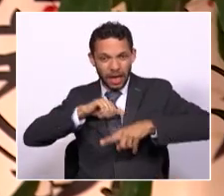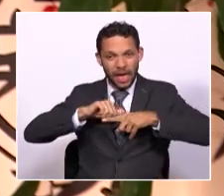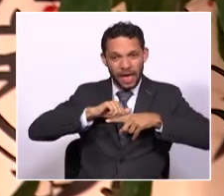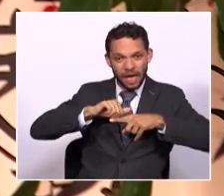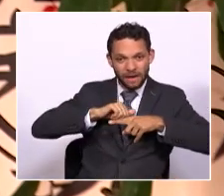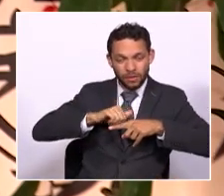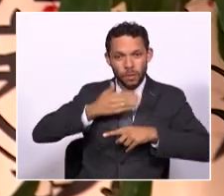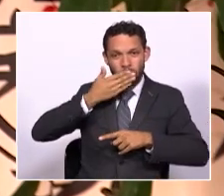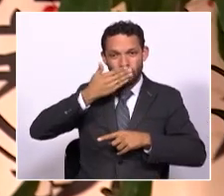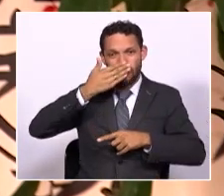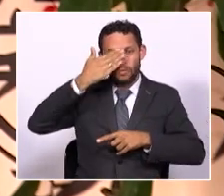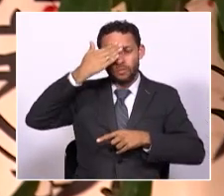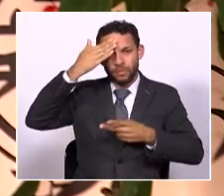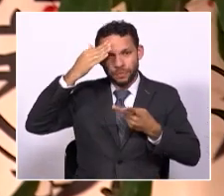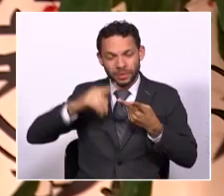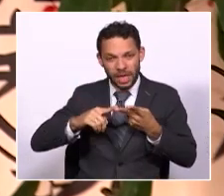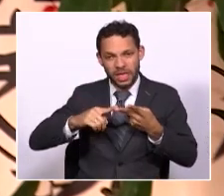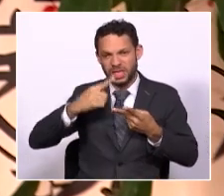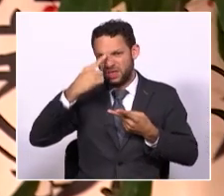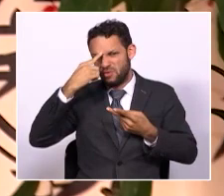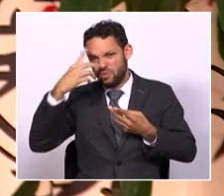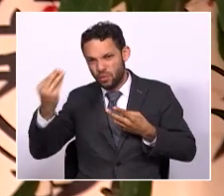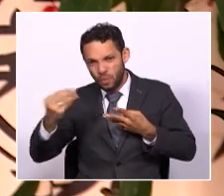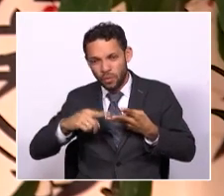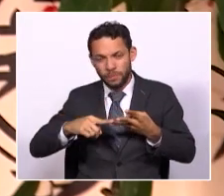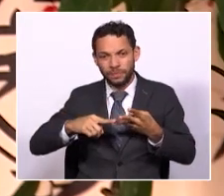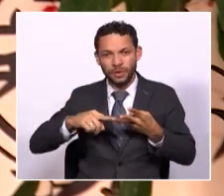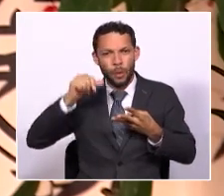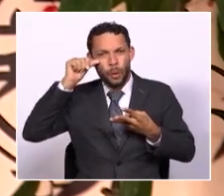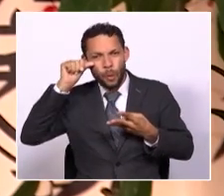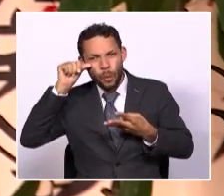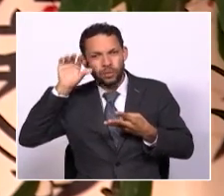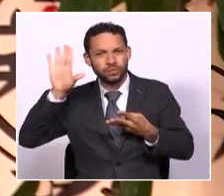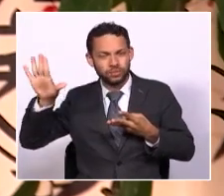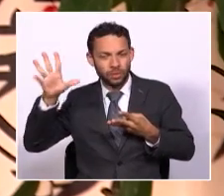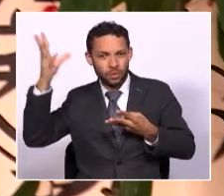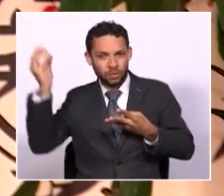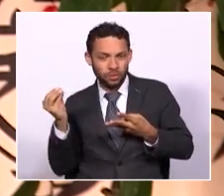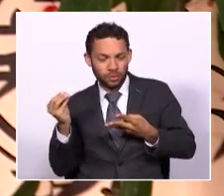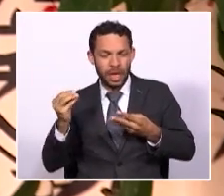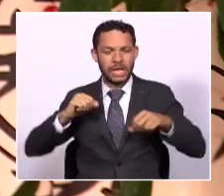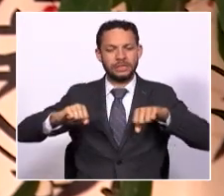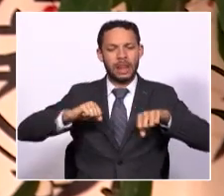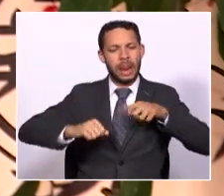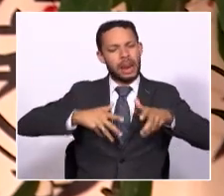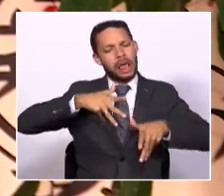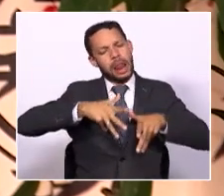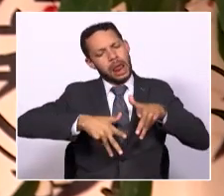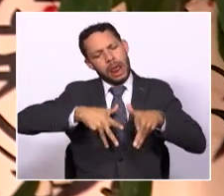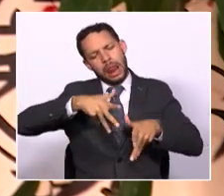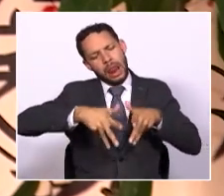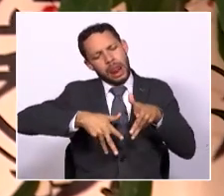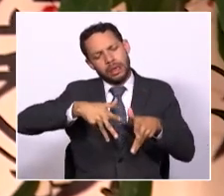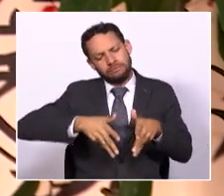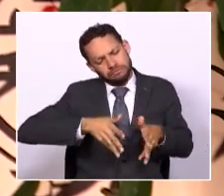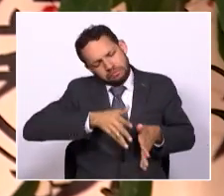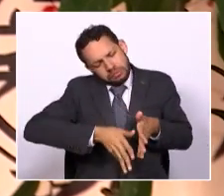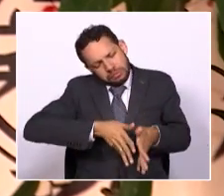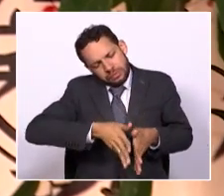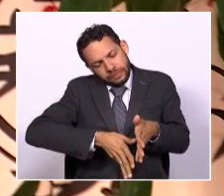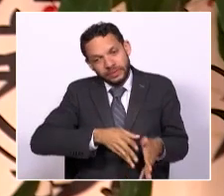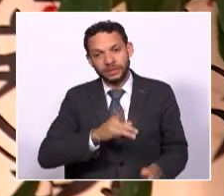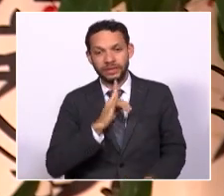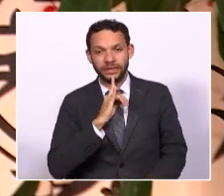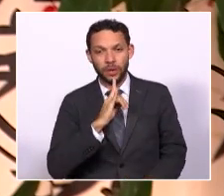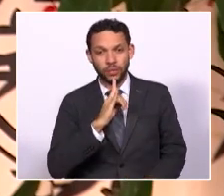hebreos, los hindúes y los orientales hacían quiropraxia. Y en Estados Unidos, uno va a